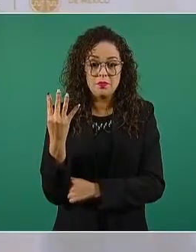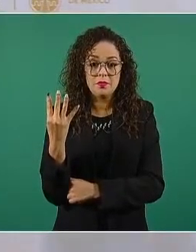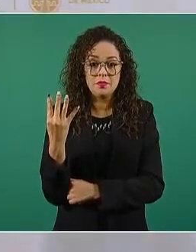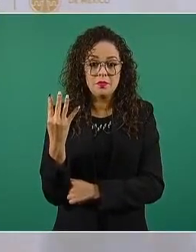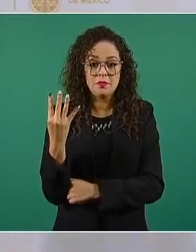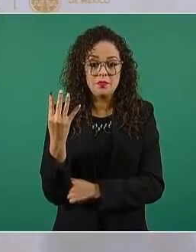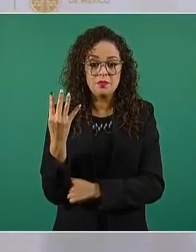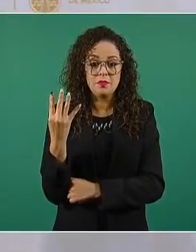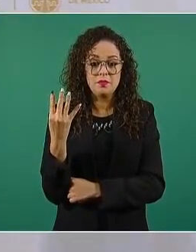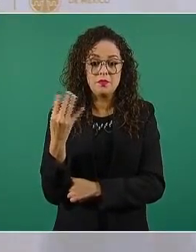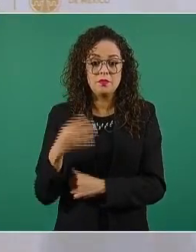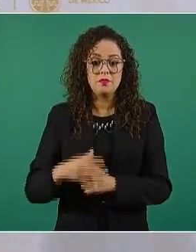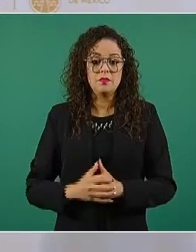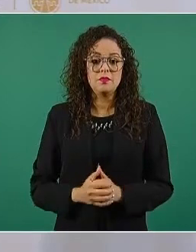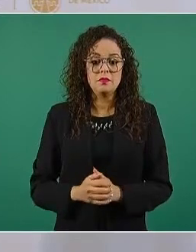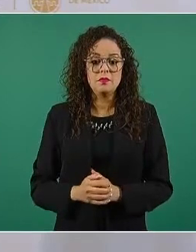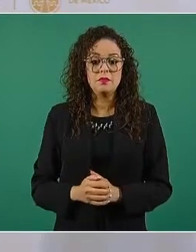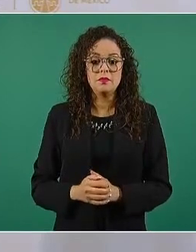Peter McDonald